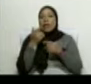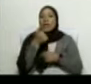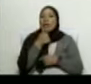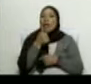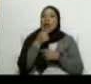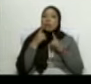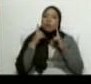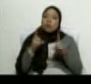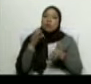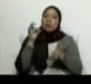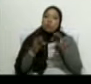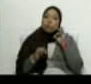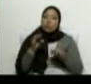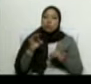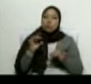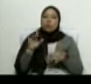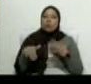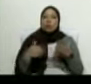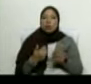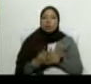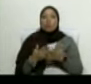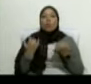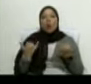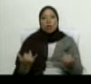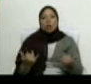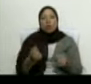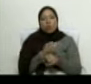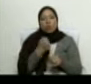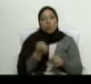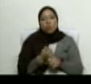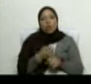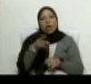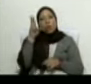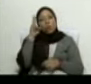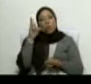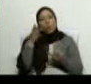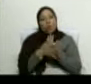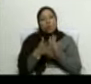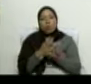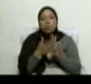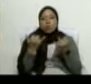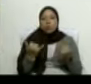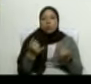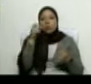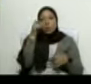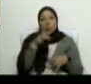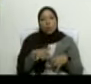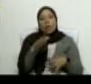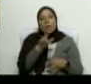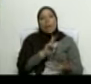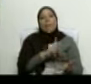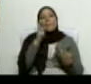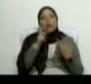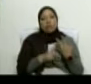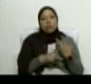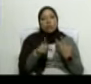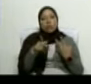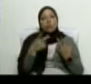Y justamente yo digo que hay que hacer coincidir la democracia con la planificación.